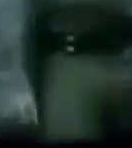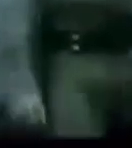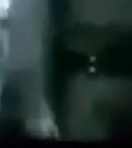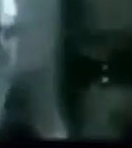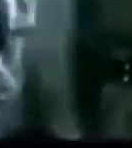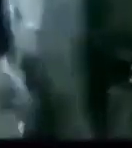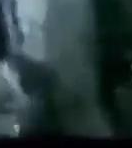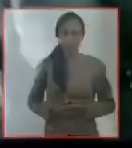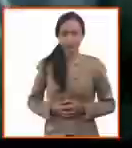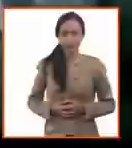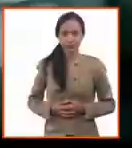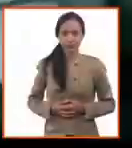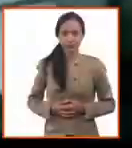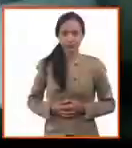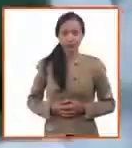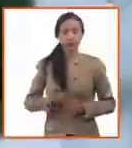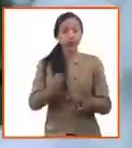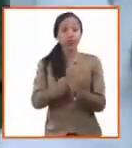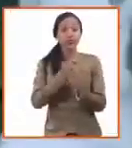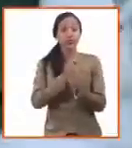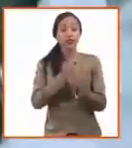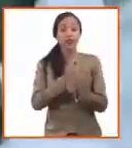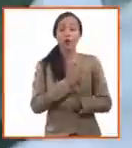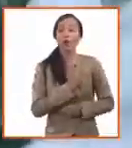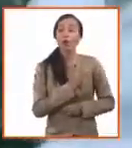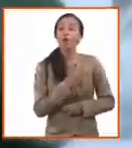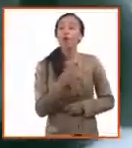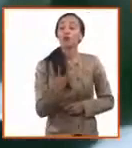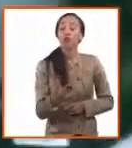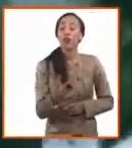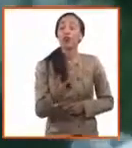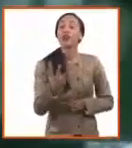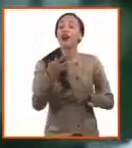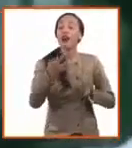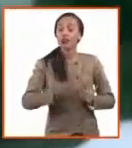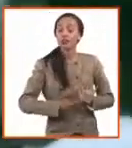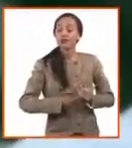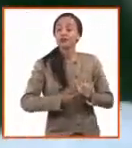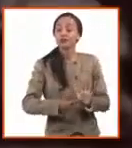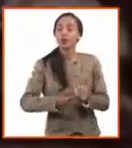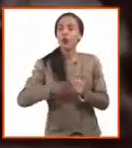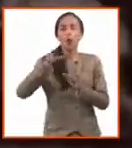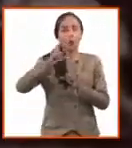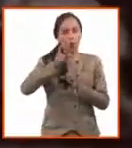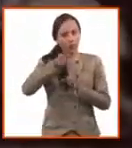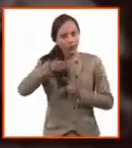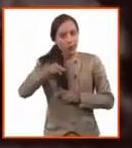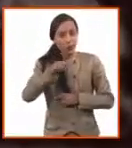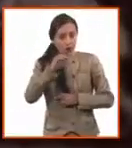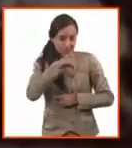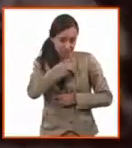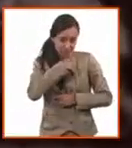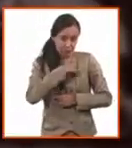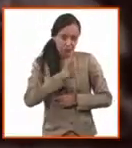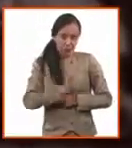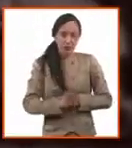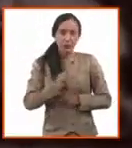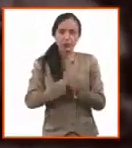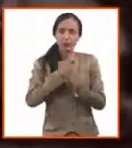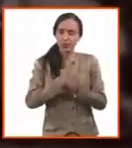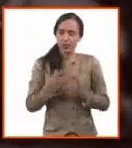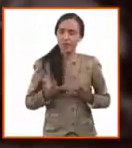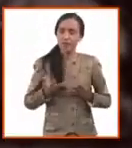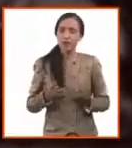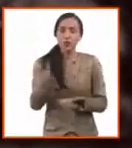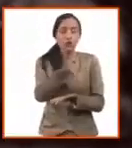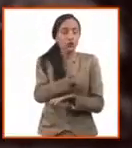el trabajo voluntario es la expresión genuina de la actitud comunista del trabajo en una sociedad donde los